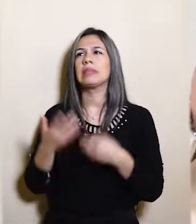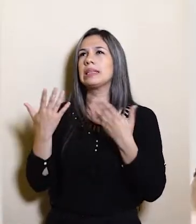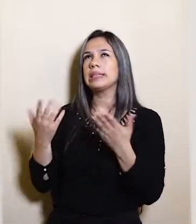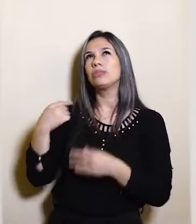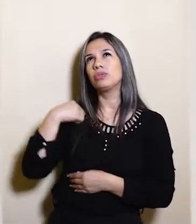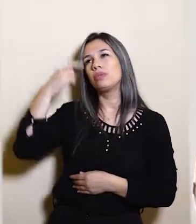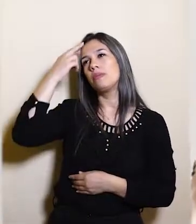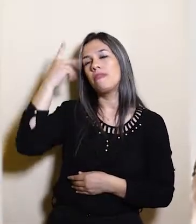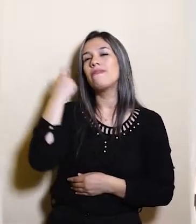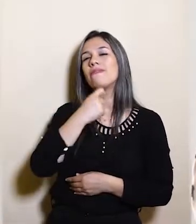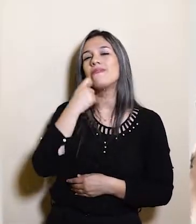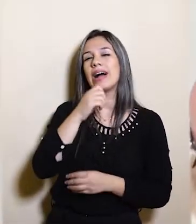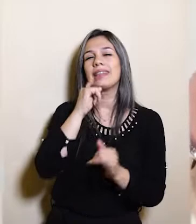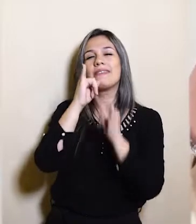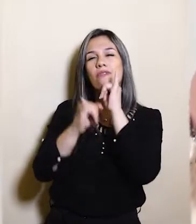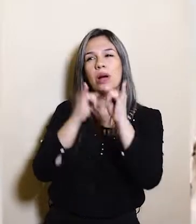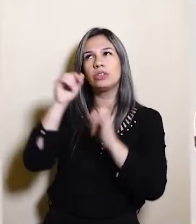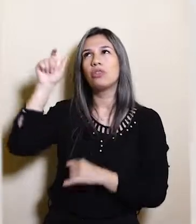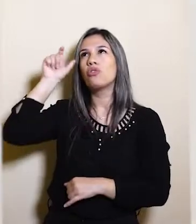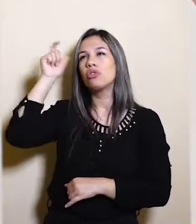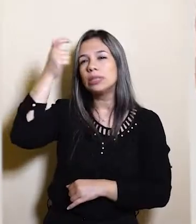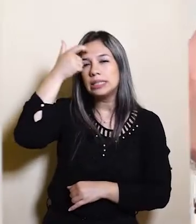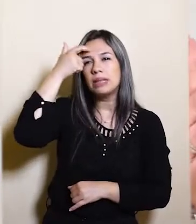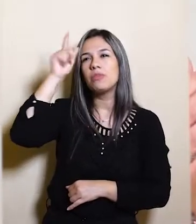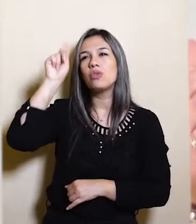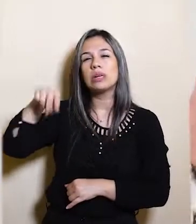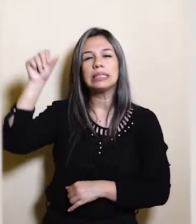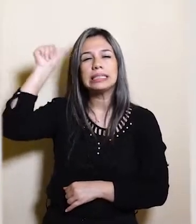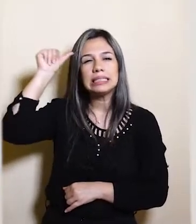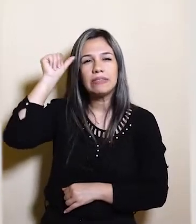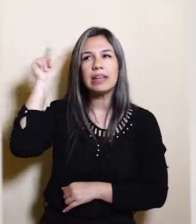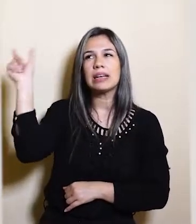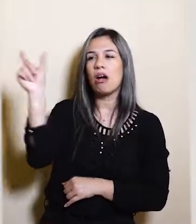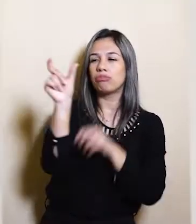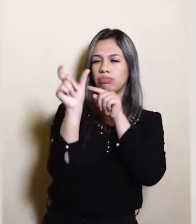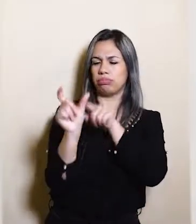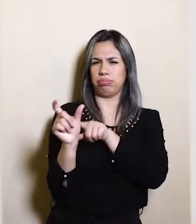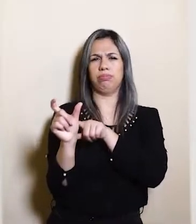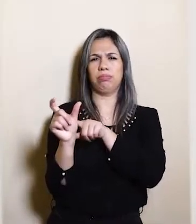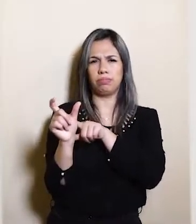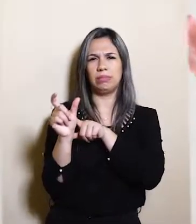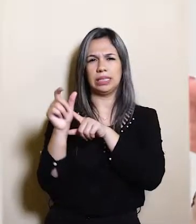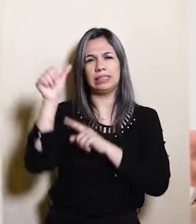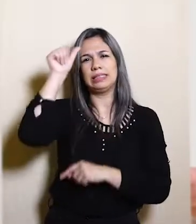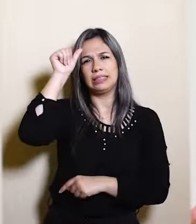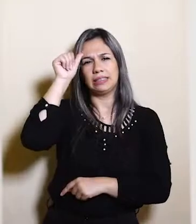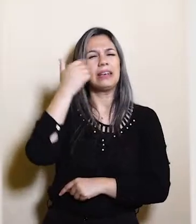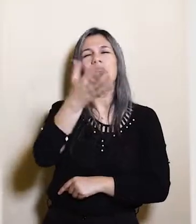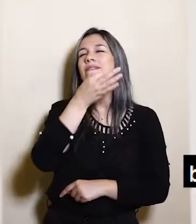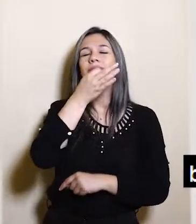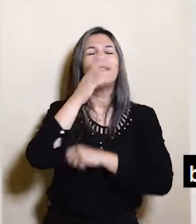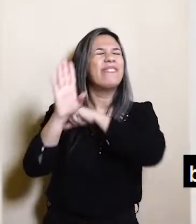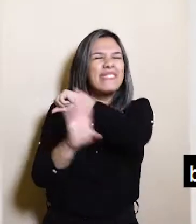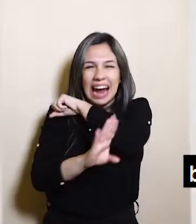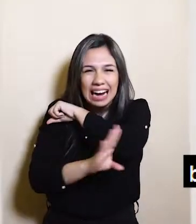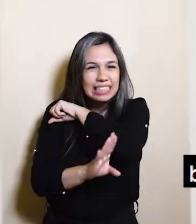información, definiciones conceptuales que pueden ayudar a la gente a entender. ¿Qué significa la perspectiva? Vamos a hablar de cosas muy básicas,